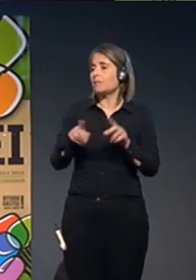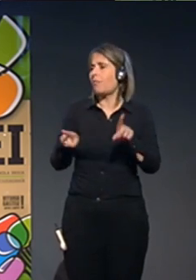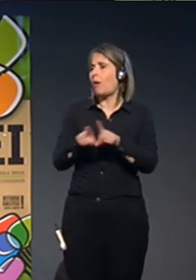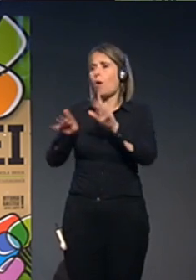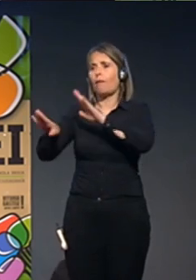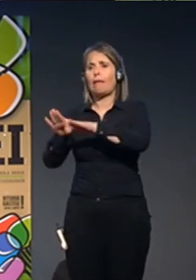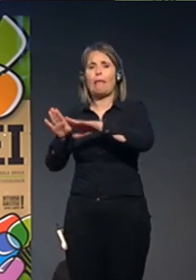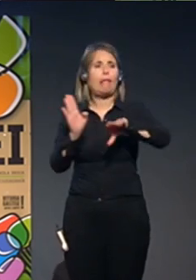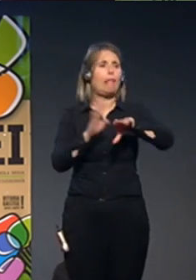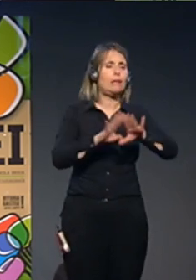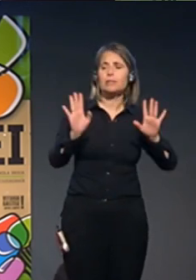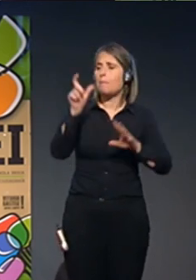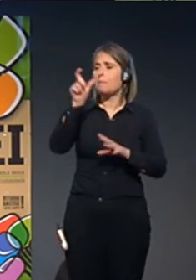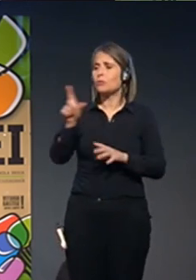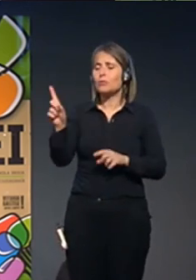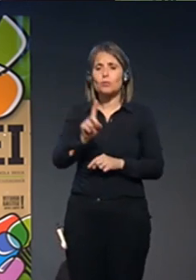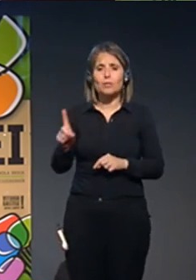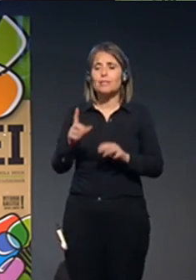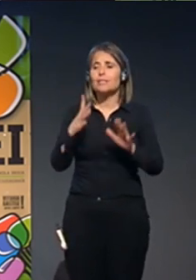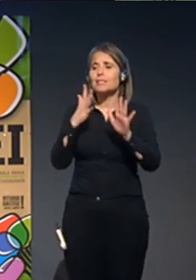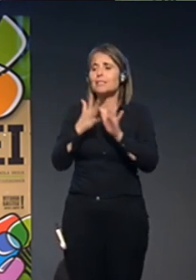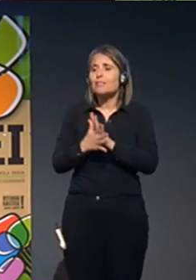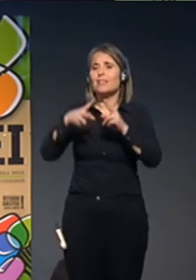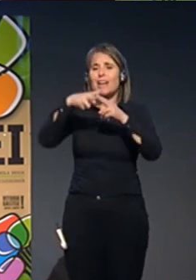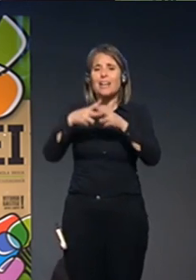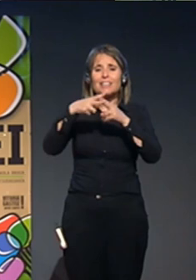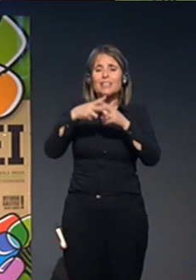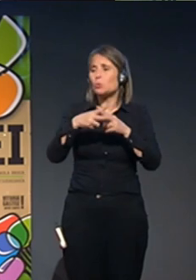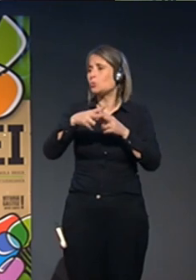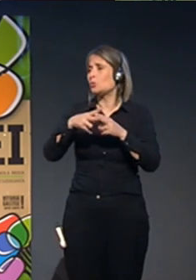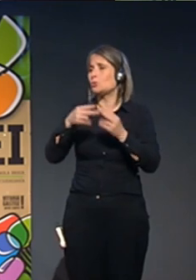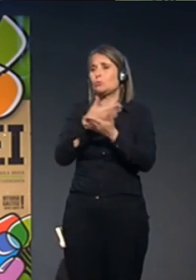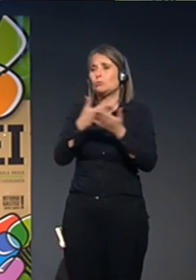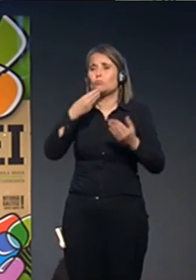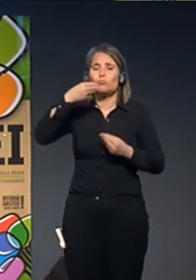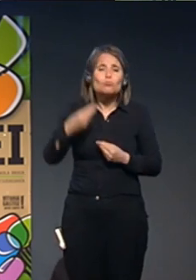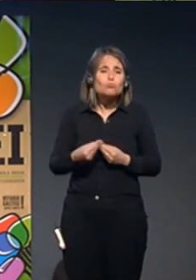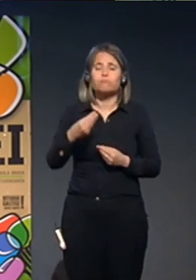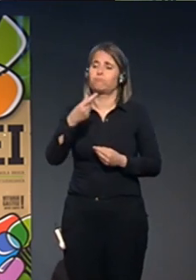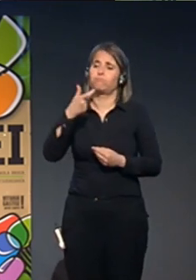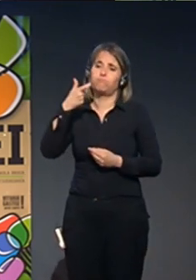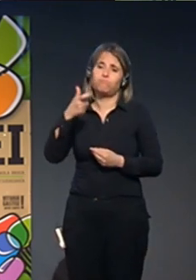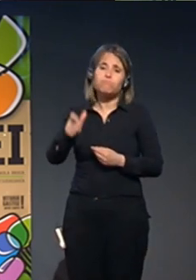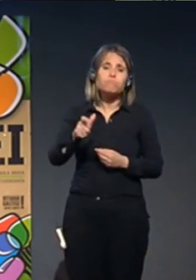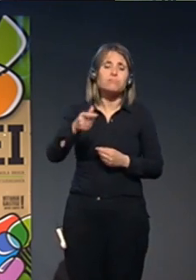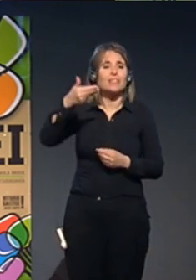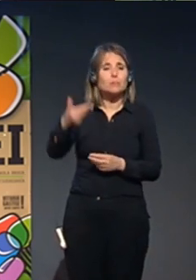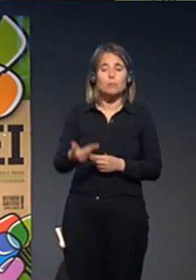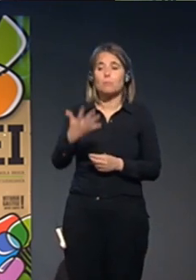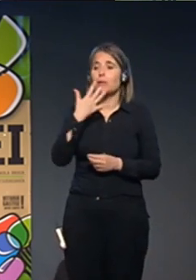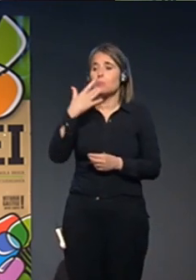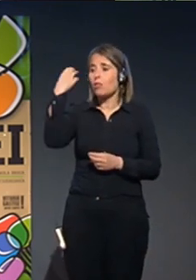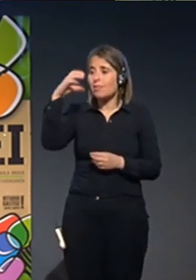otro no son las personas es que una serie de instrumentos maravillosos y subrayo instrumentos maravillosos como es